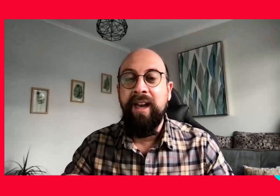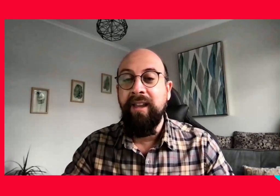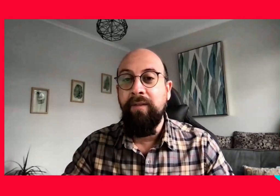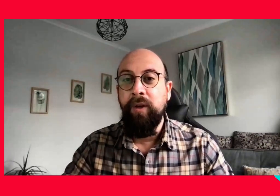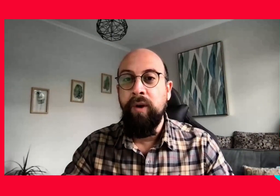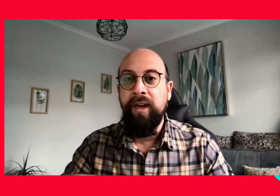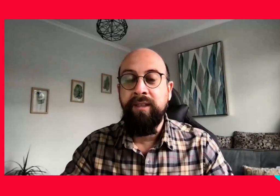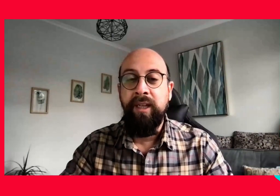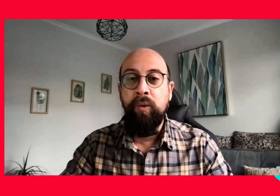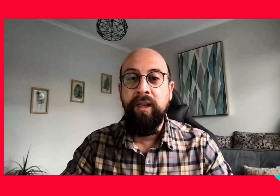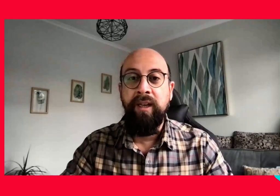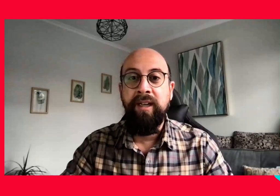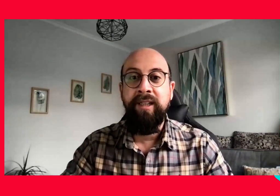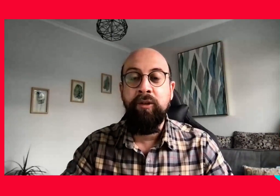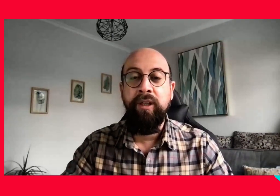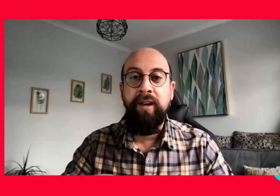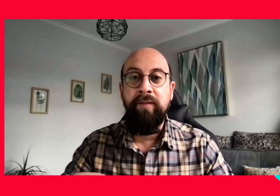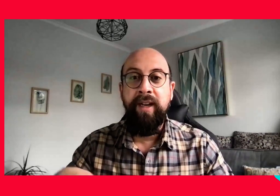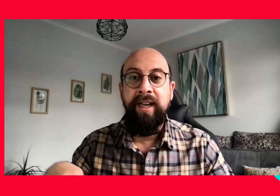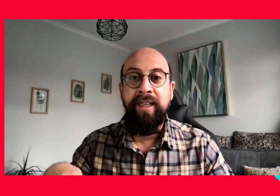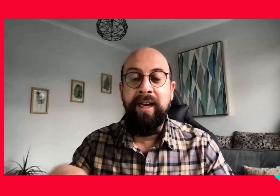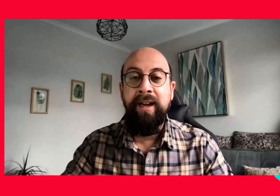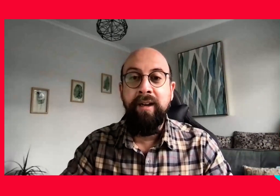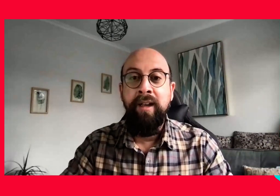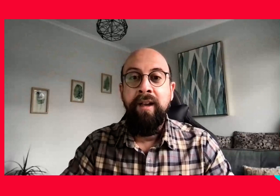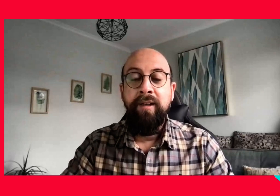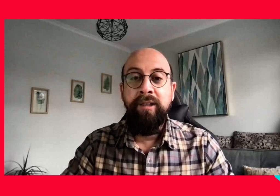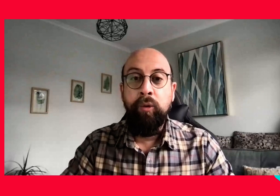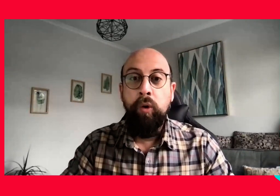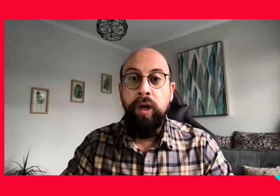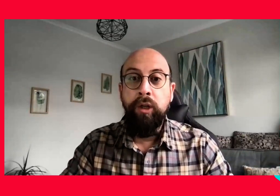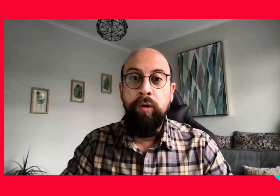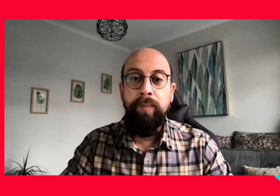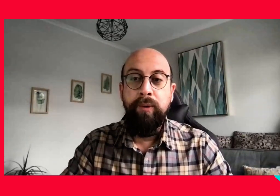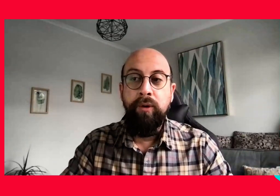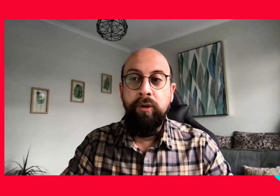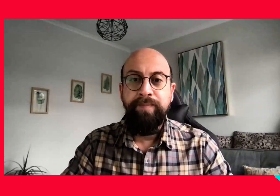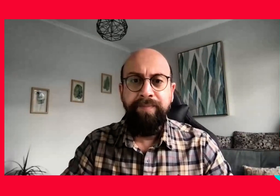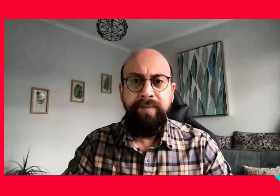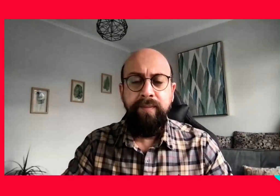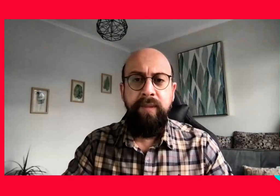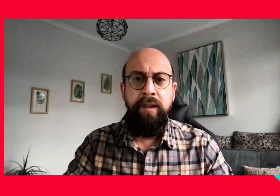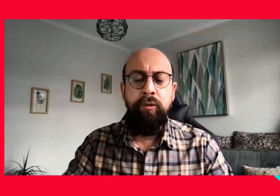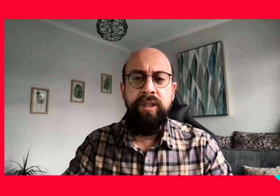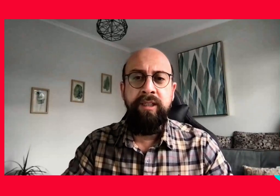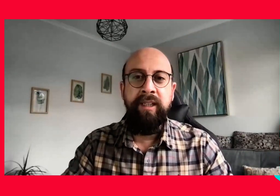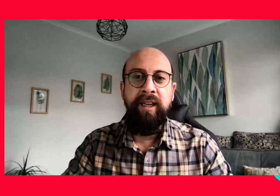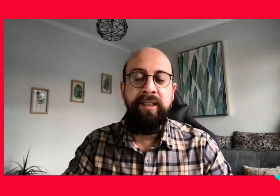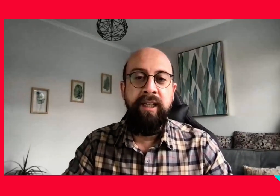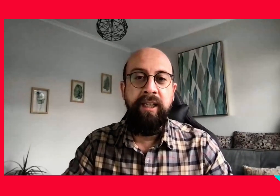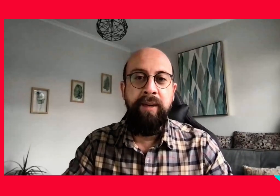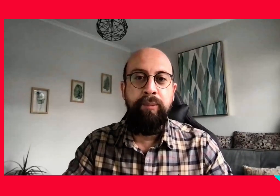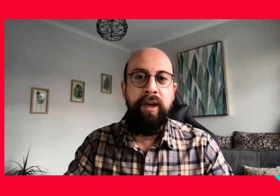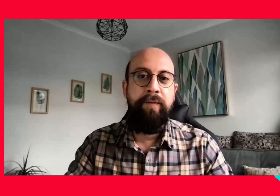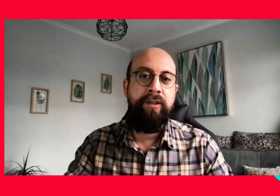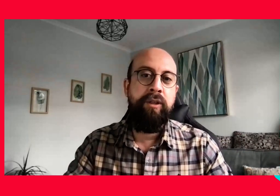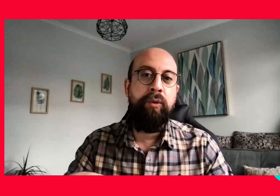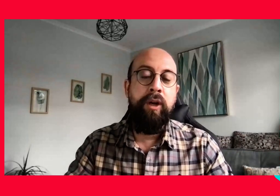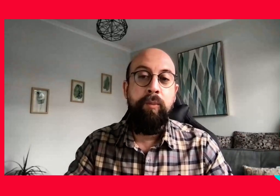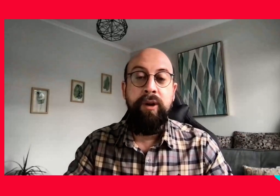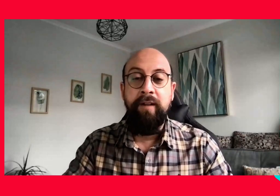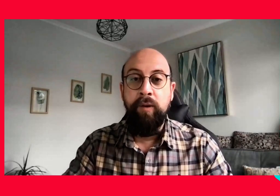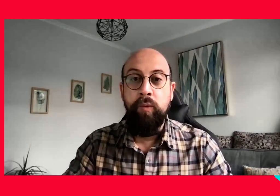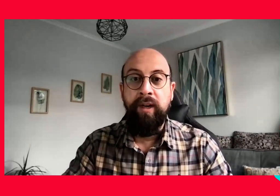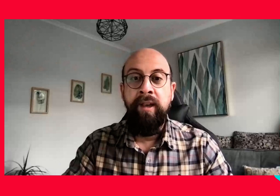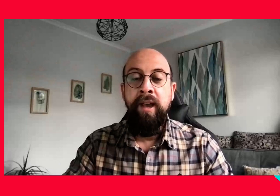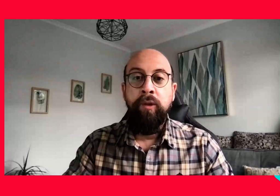de entrada del virus a la célula y es hacia donde van a atacar, ¿cierto?, los anticuerpos neutralizantes que se generan por la infección